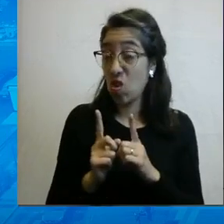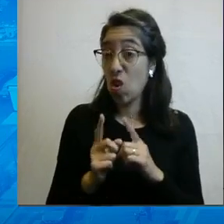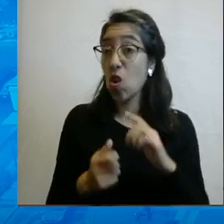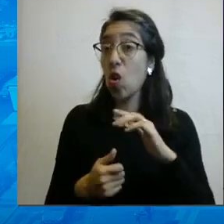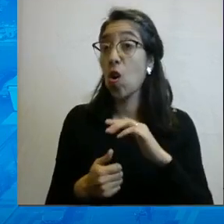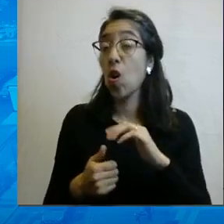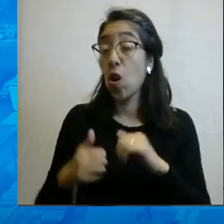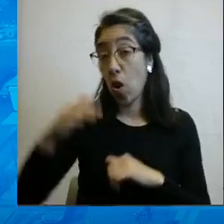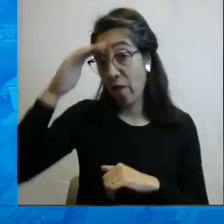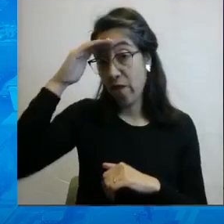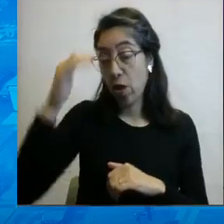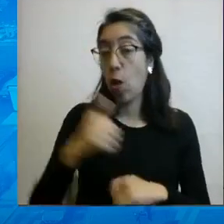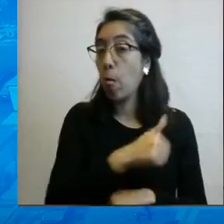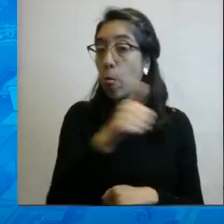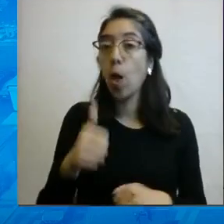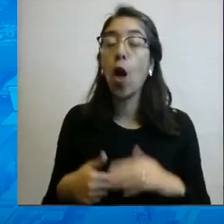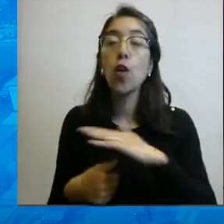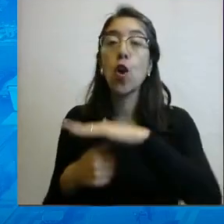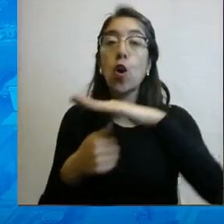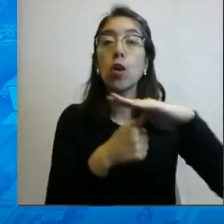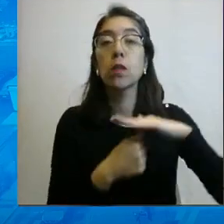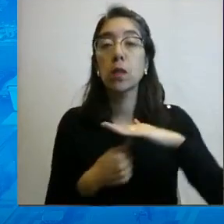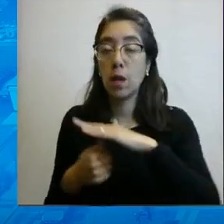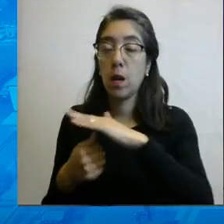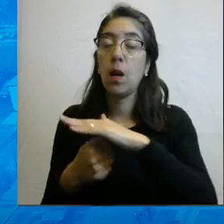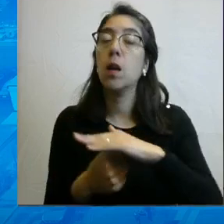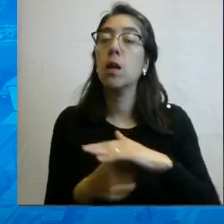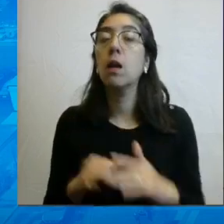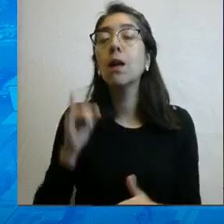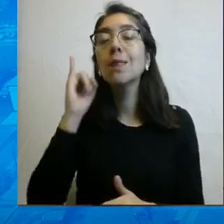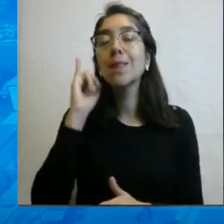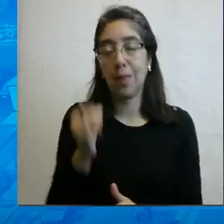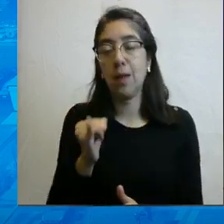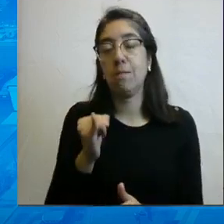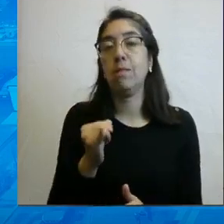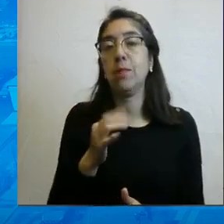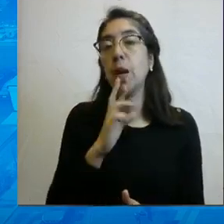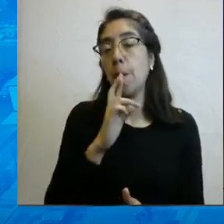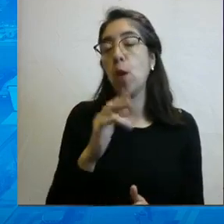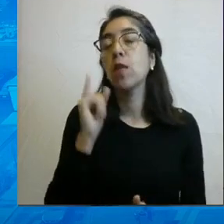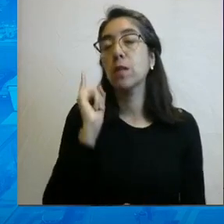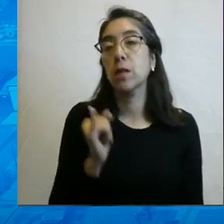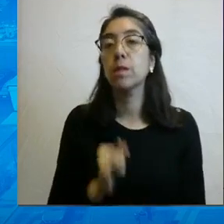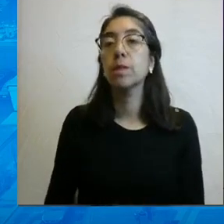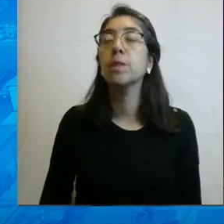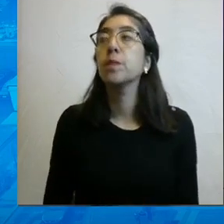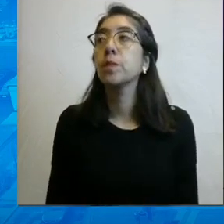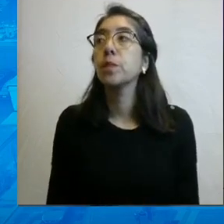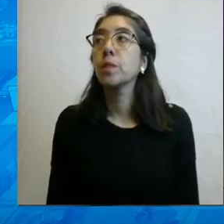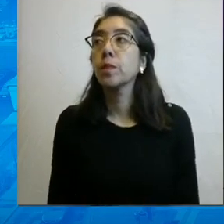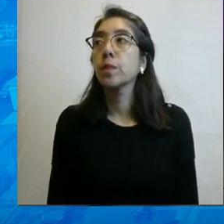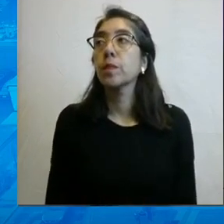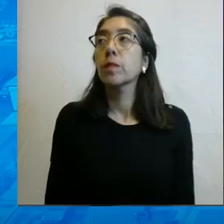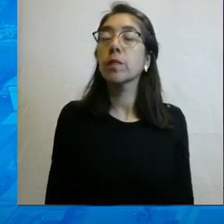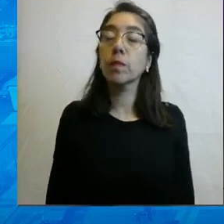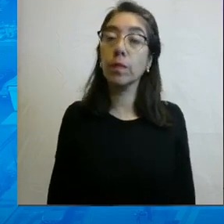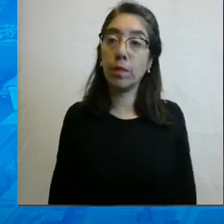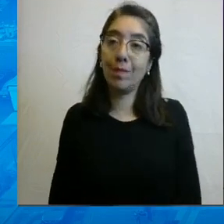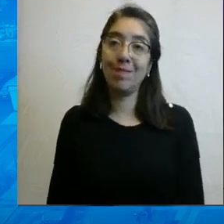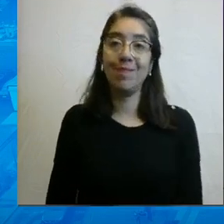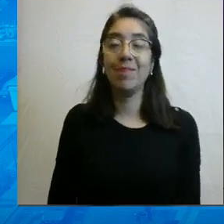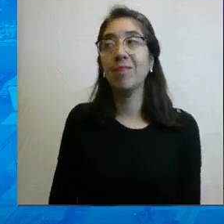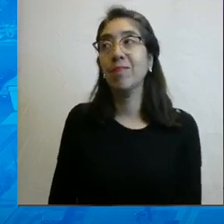que sí y ya. Ojalá que no me defrauden con ya. El tiempo. Ahí tomó acta, ¿ya? Tomó nota. ¿Ya? El ya. Secretario.